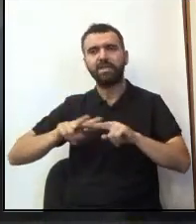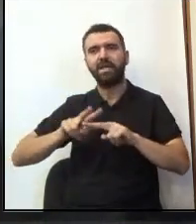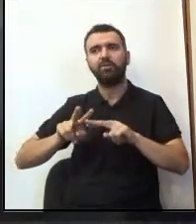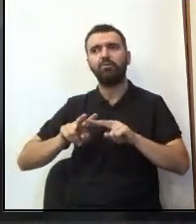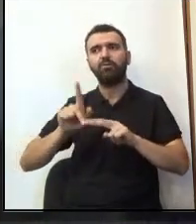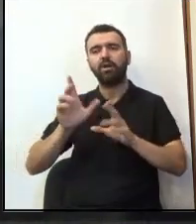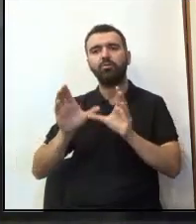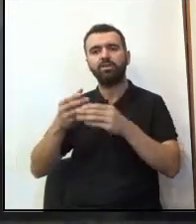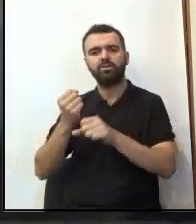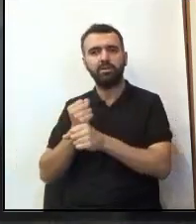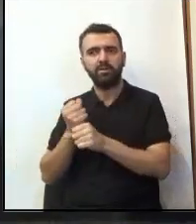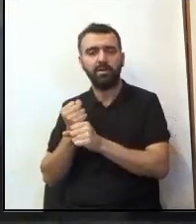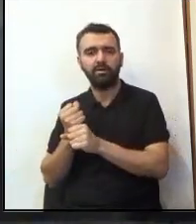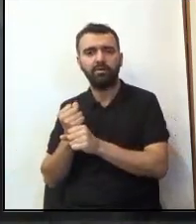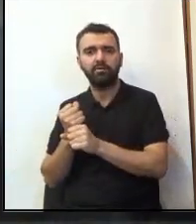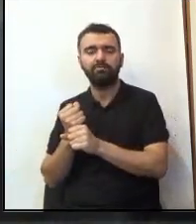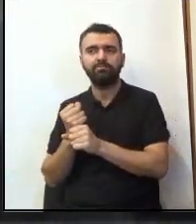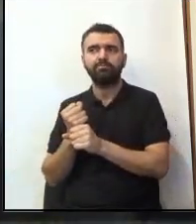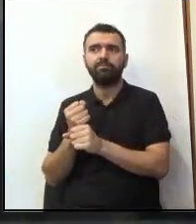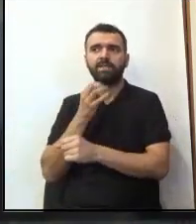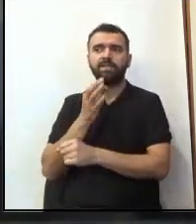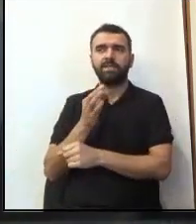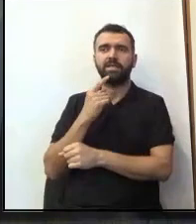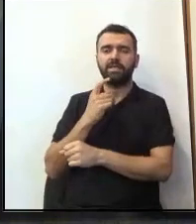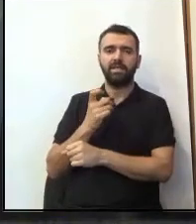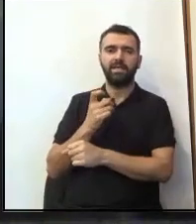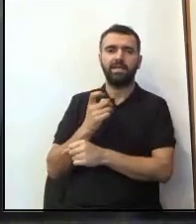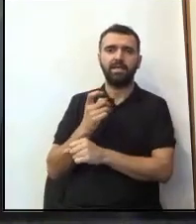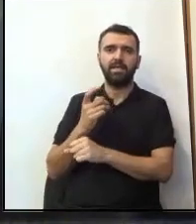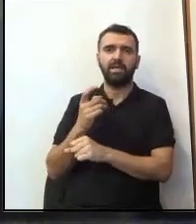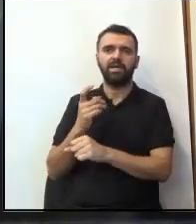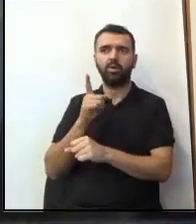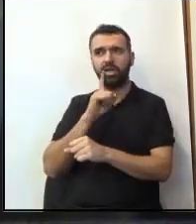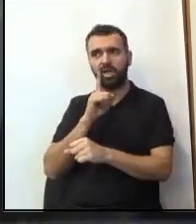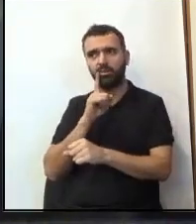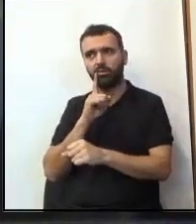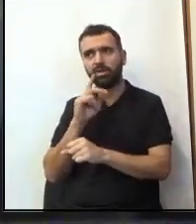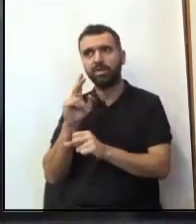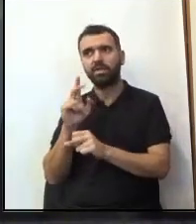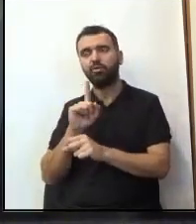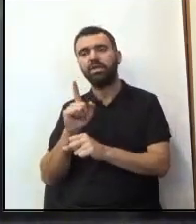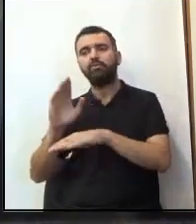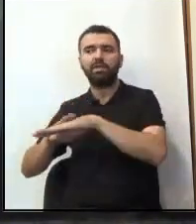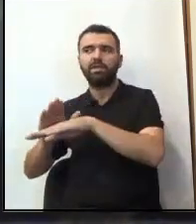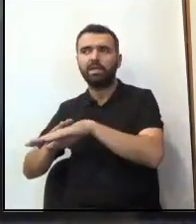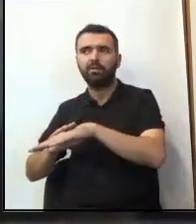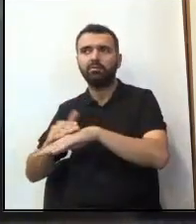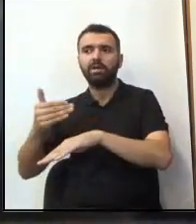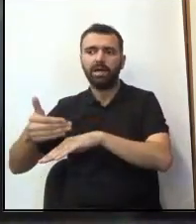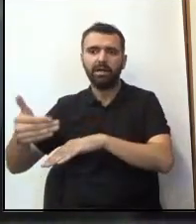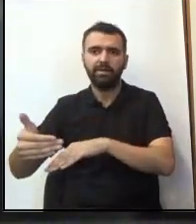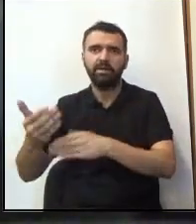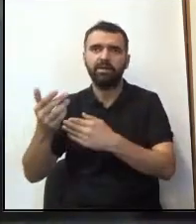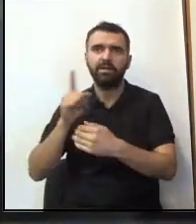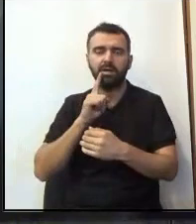una comisión de trabajo, es señalar que tengamos eso, que es tan doméstico, no tener que estarlo pidiendo cada vez que tengamos